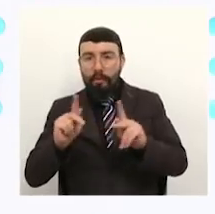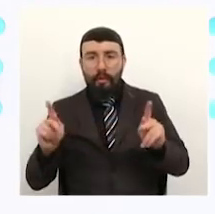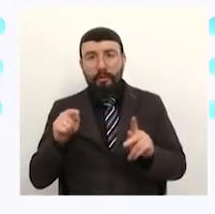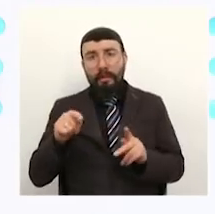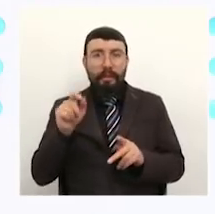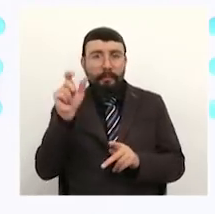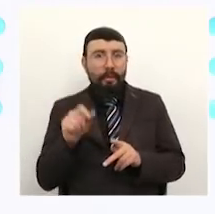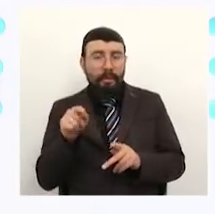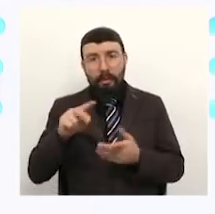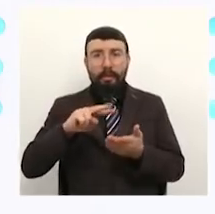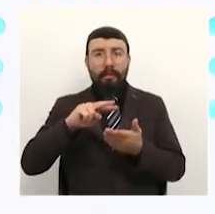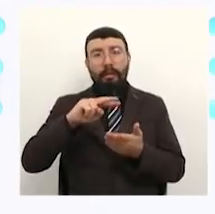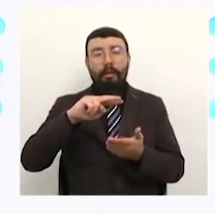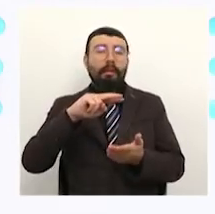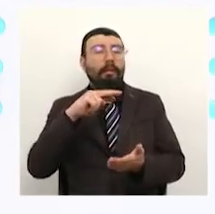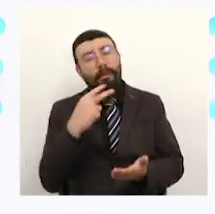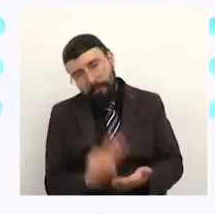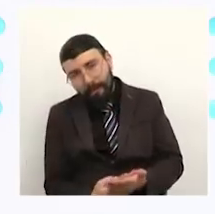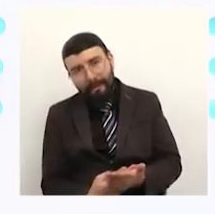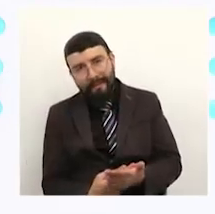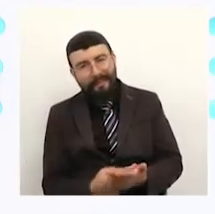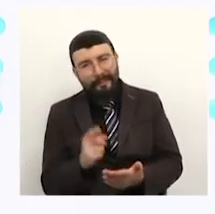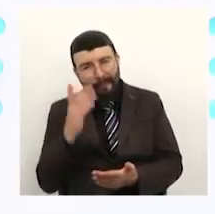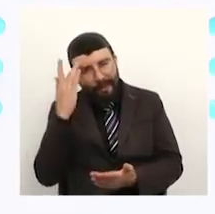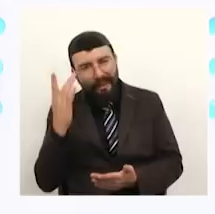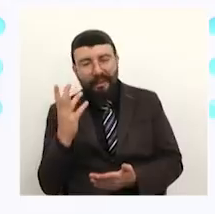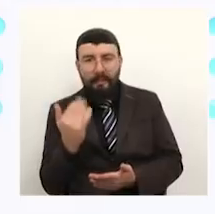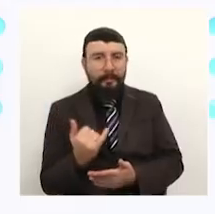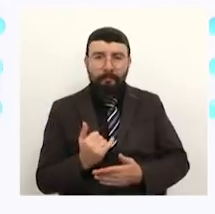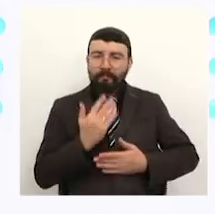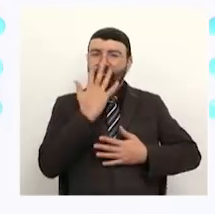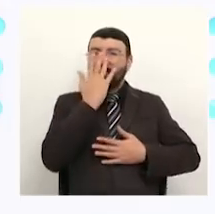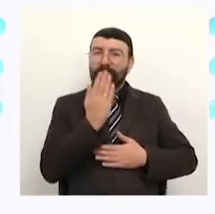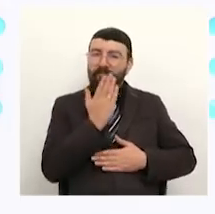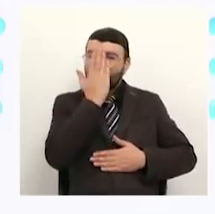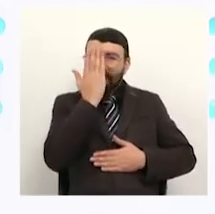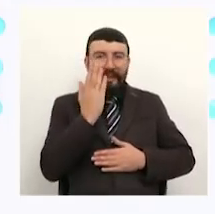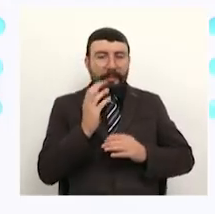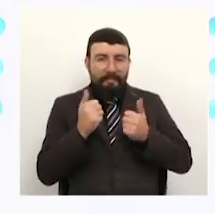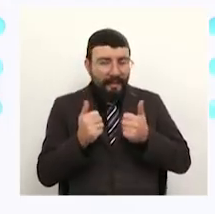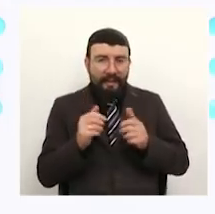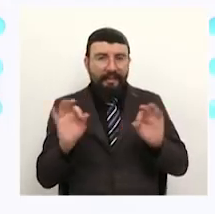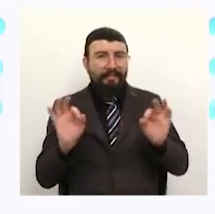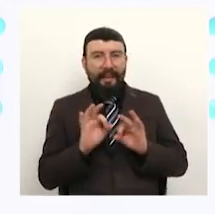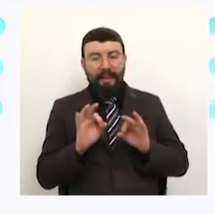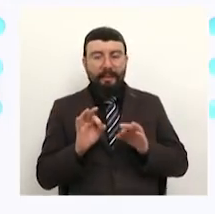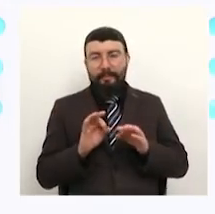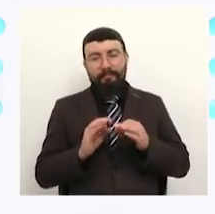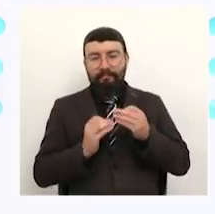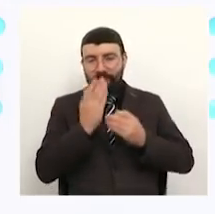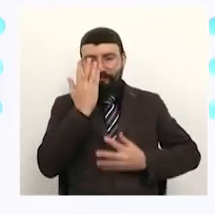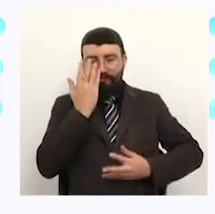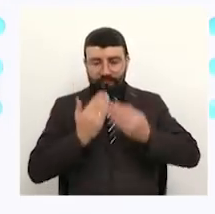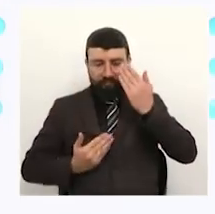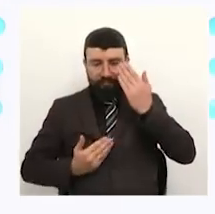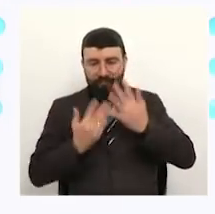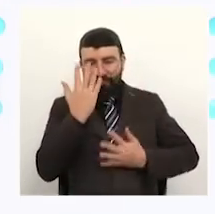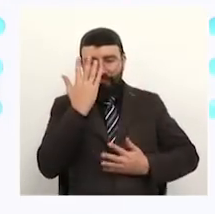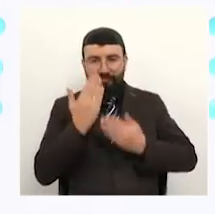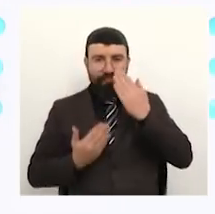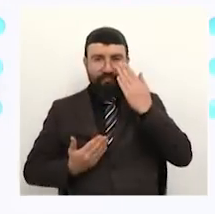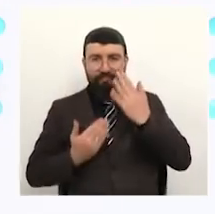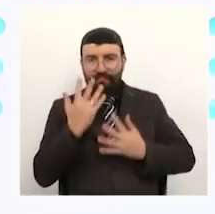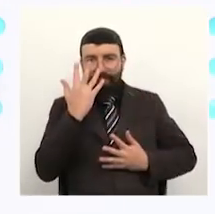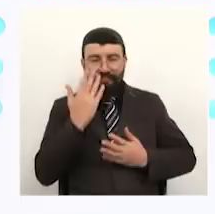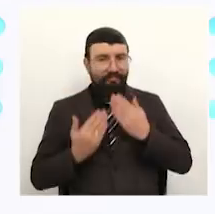desmayar cierto por un cambio que hay un repentino entre las presiones del oxígeno y el dióxido de carbono cuando yo respiro muy muy